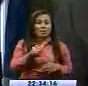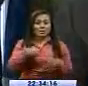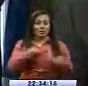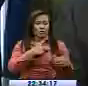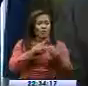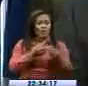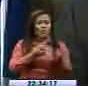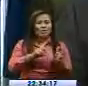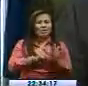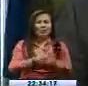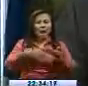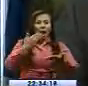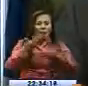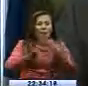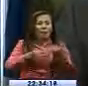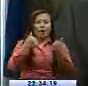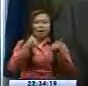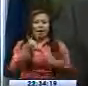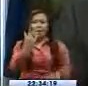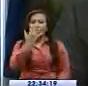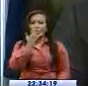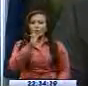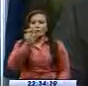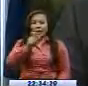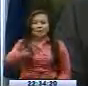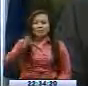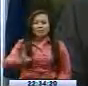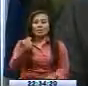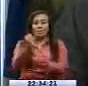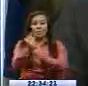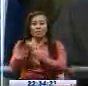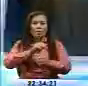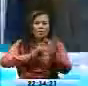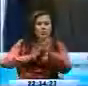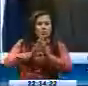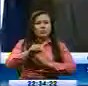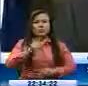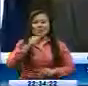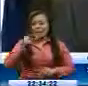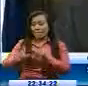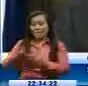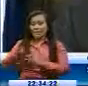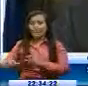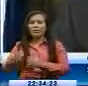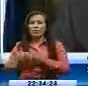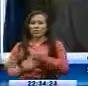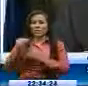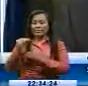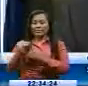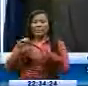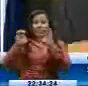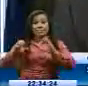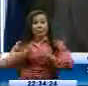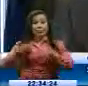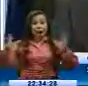con con hablarle bonito a la gente que produce que emprende que los pequeños sean medianos colombianos sean grandes que las empresas